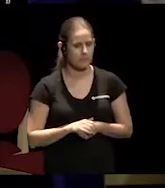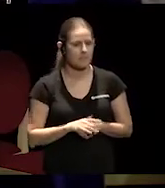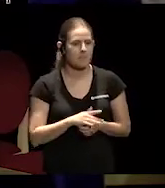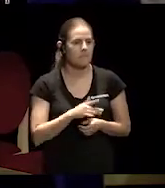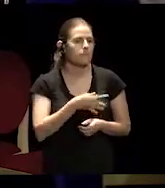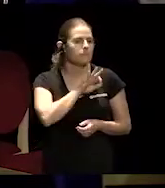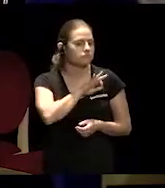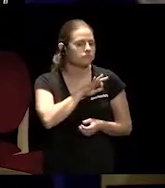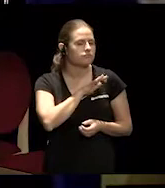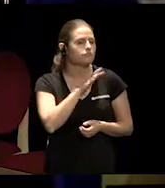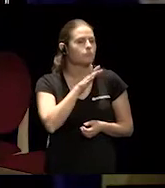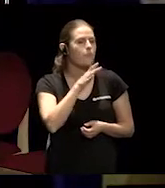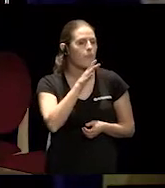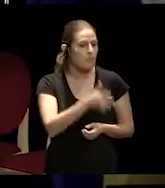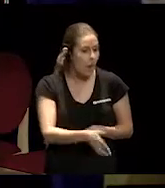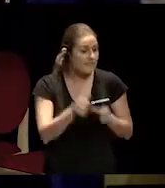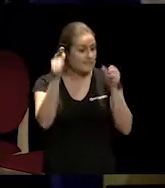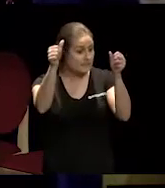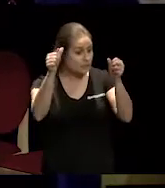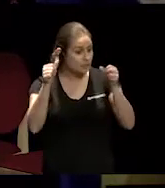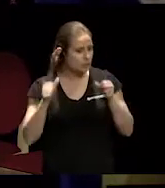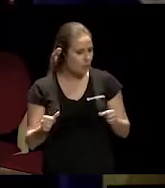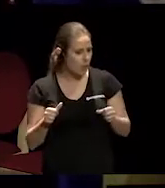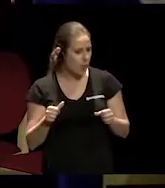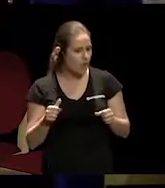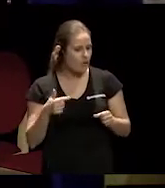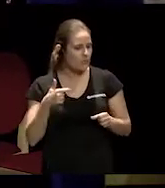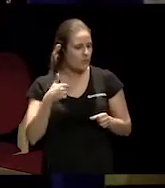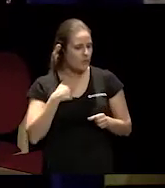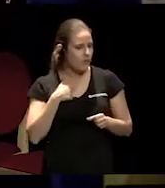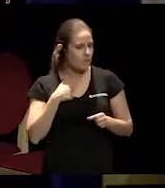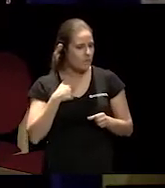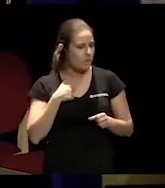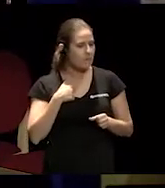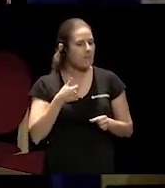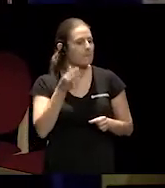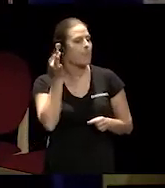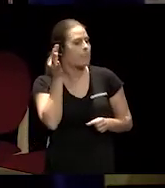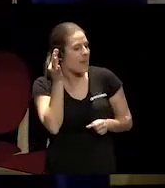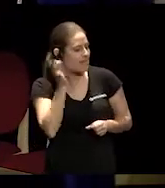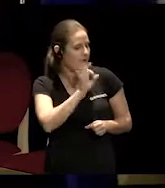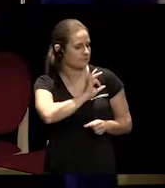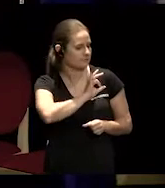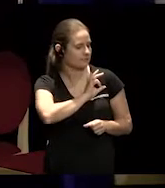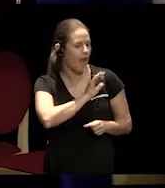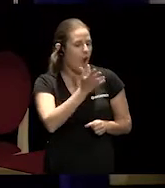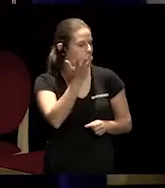por haber obtenido el título de ser más colorista, la dama más colorista de los